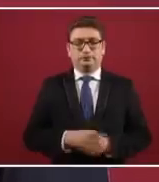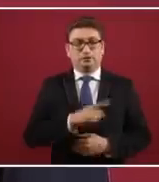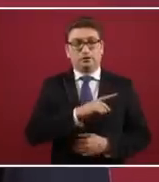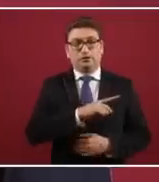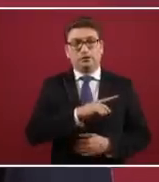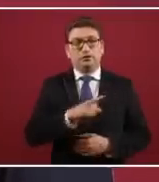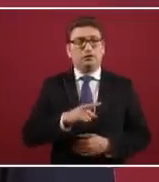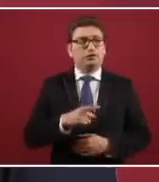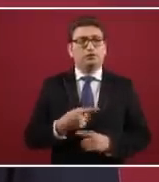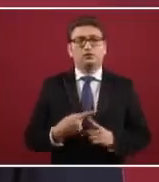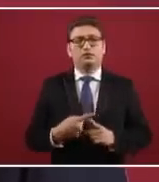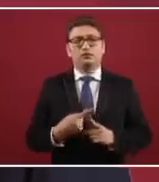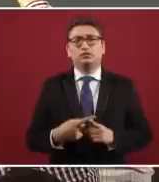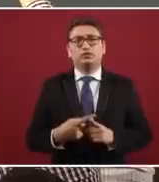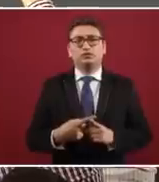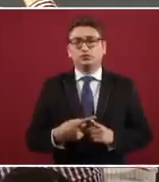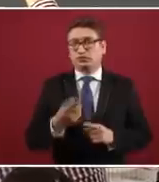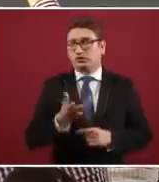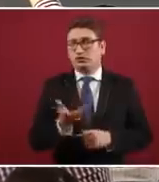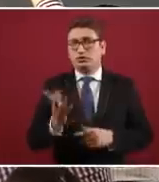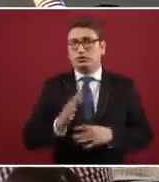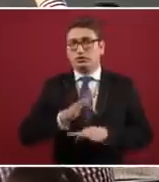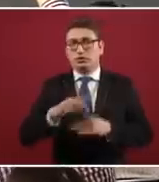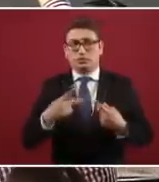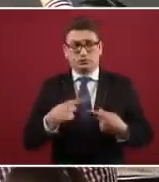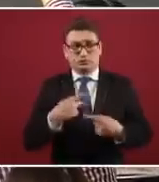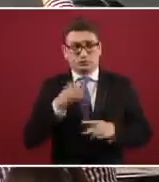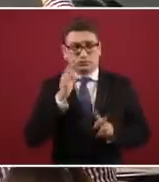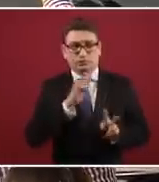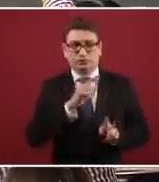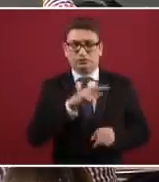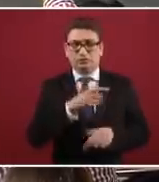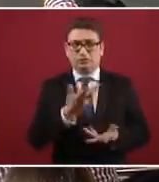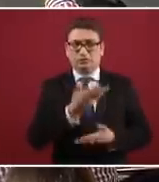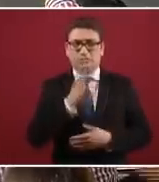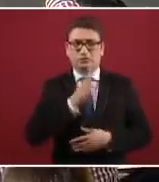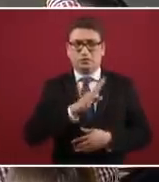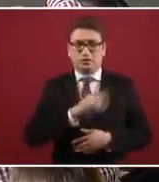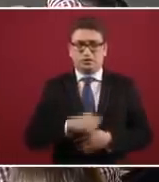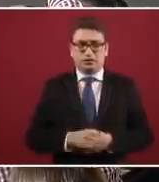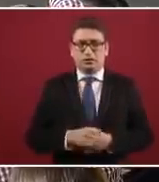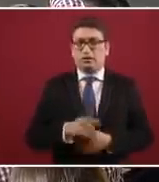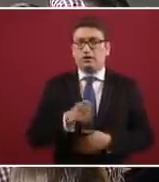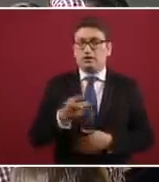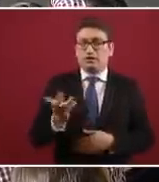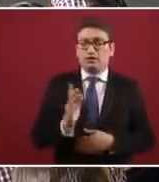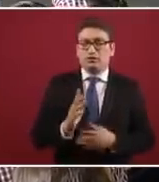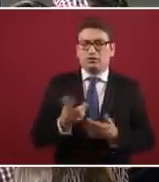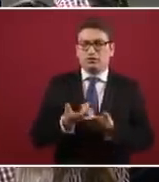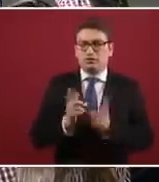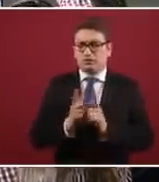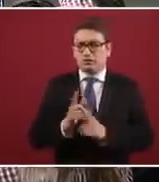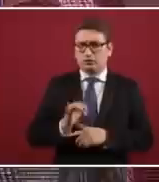respaldo de los ciudadanos, que no son de izquierda,